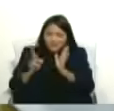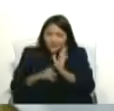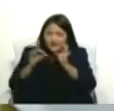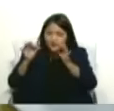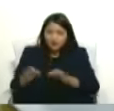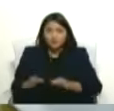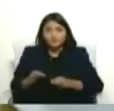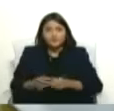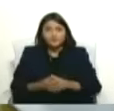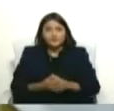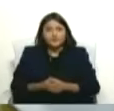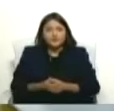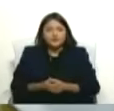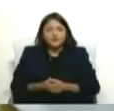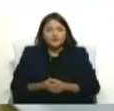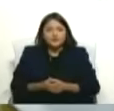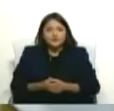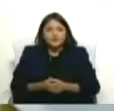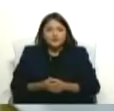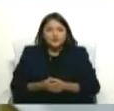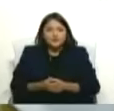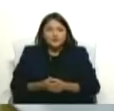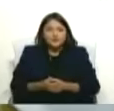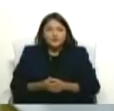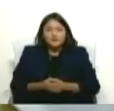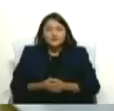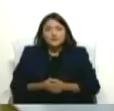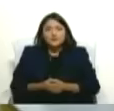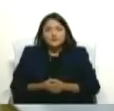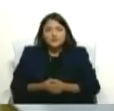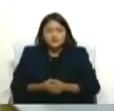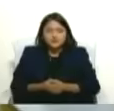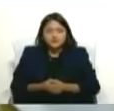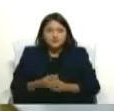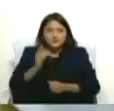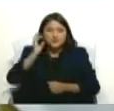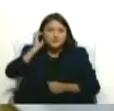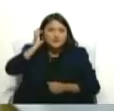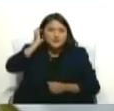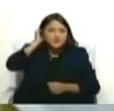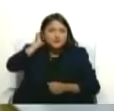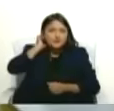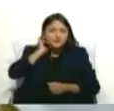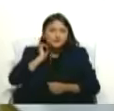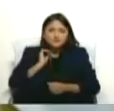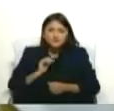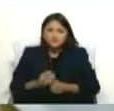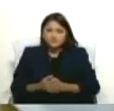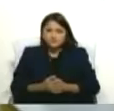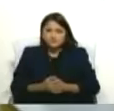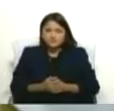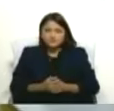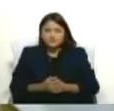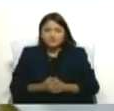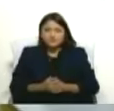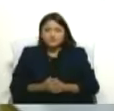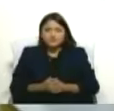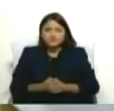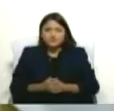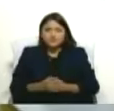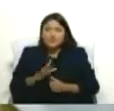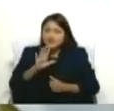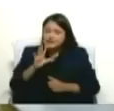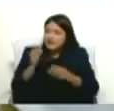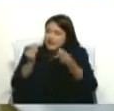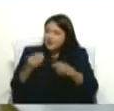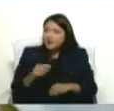incluya, entre otros, el otorgamiento de la ciudadanía y la cédula de identidad venezolana conforme al